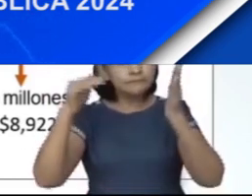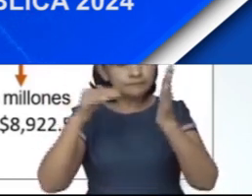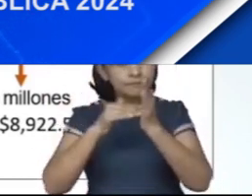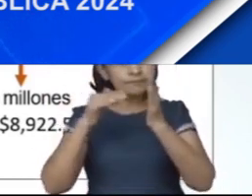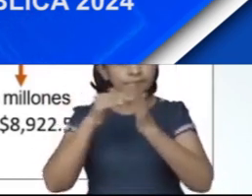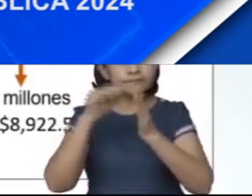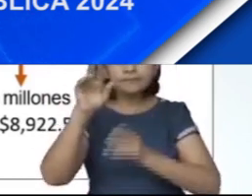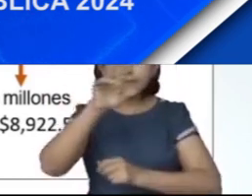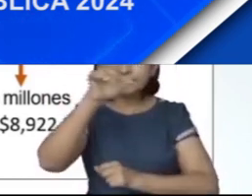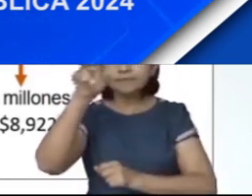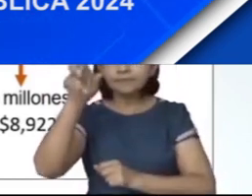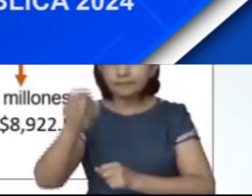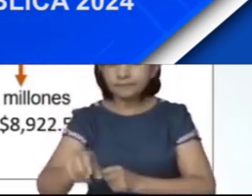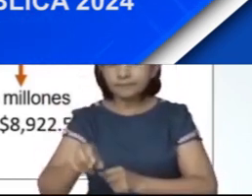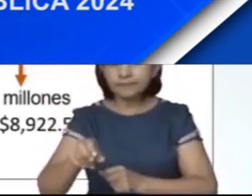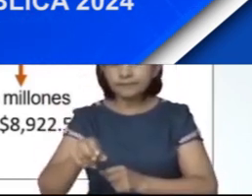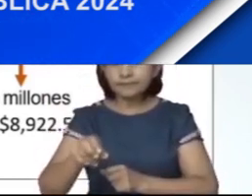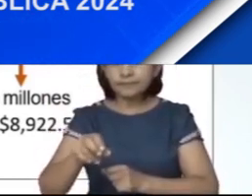163.000 millones de córdoba